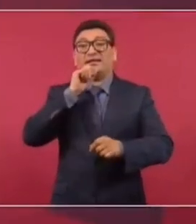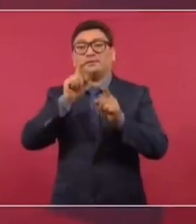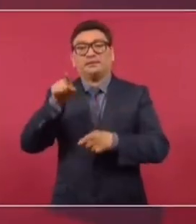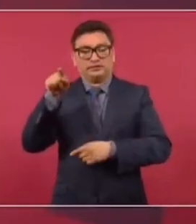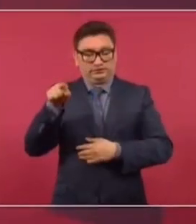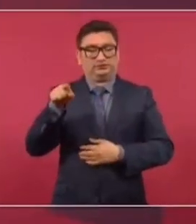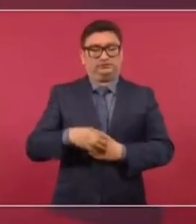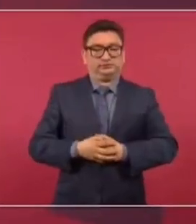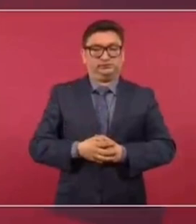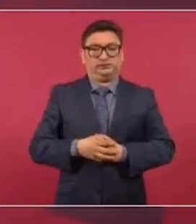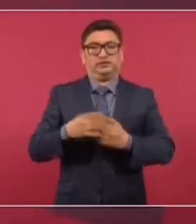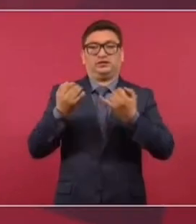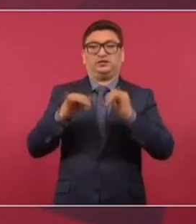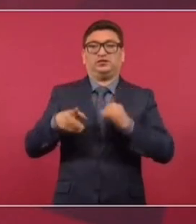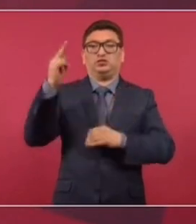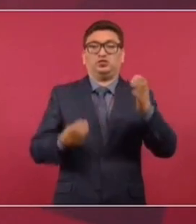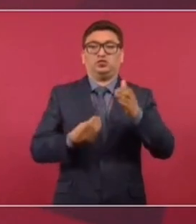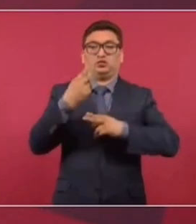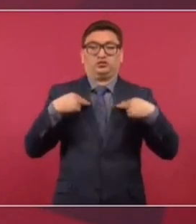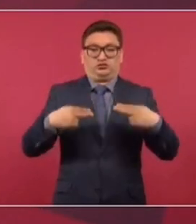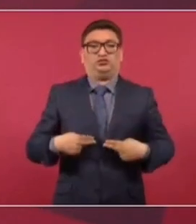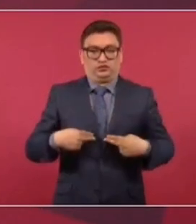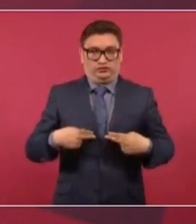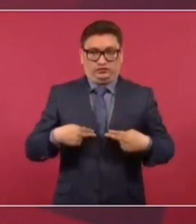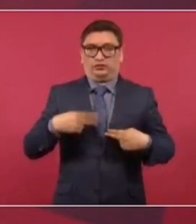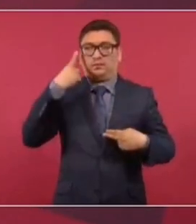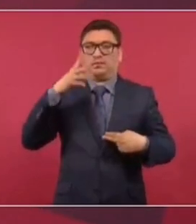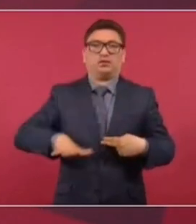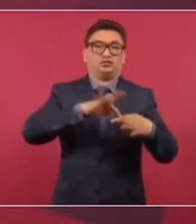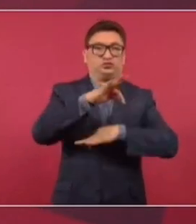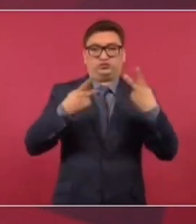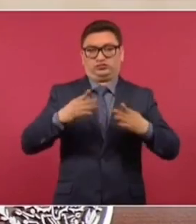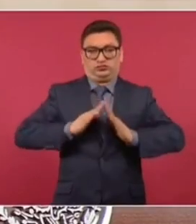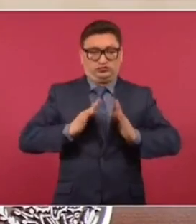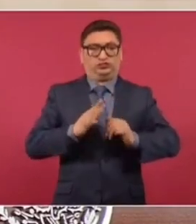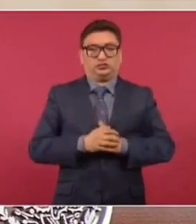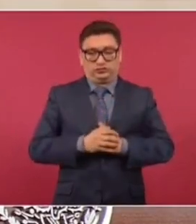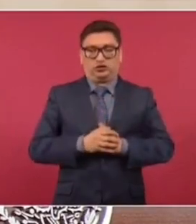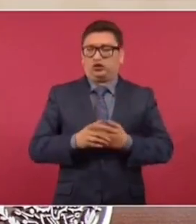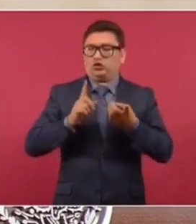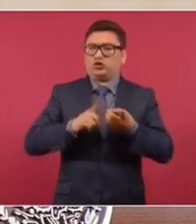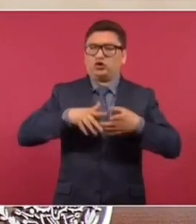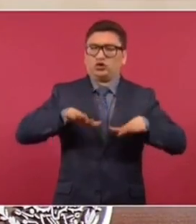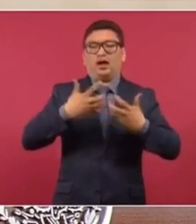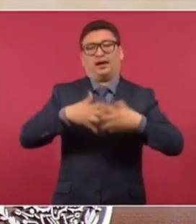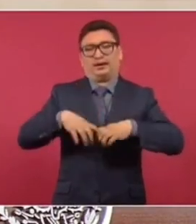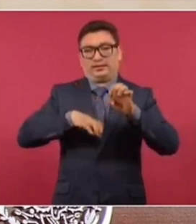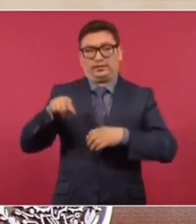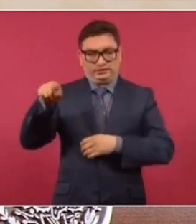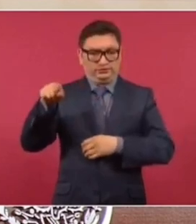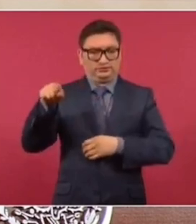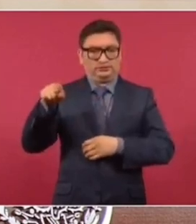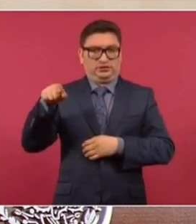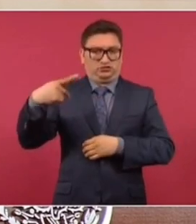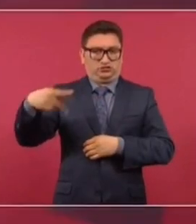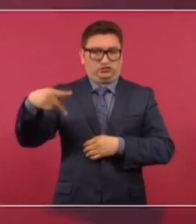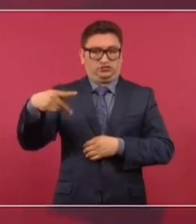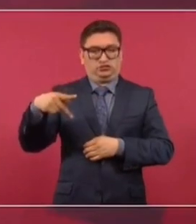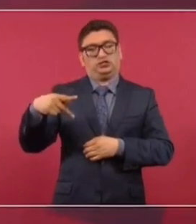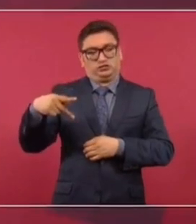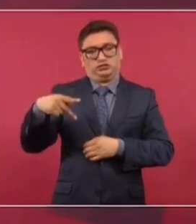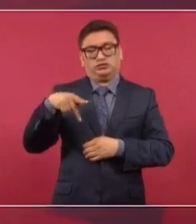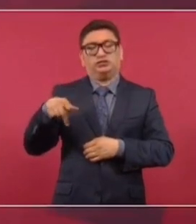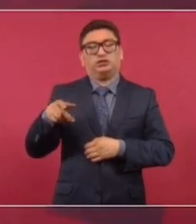se inauguraron los nuevos uniformes para todo el personal militar, construido en las empresas de